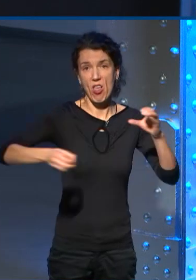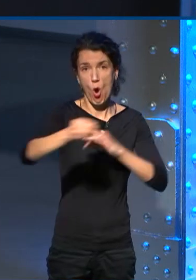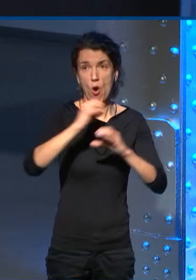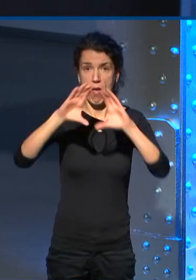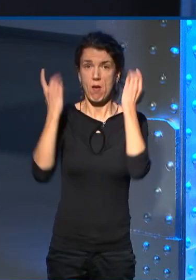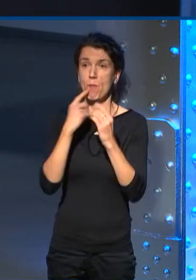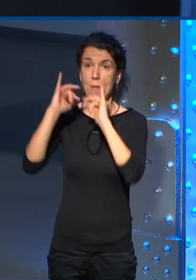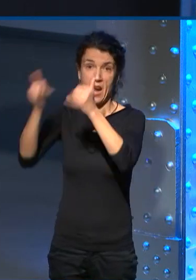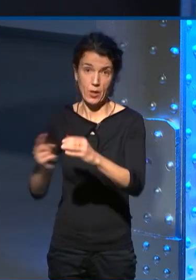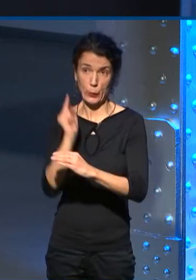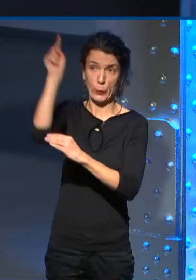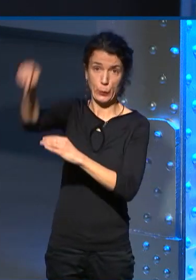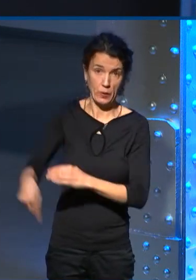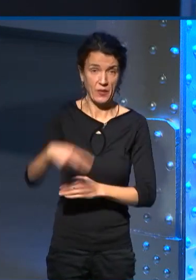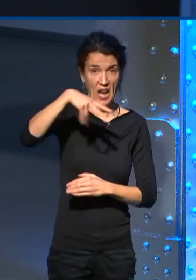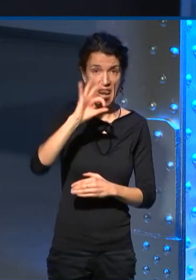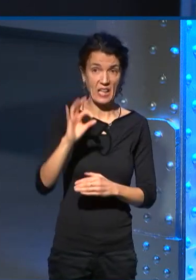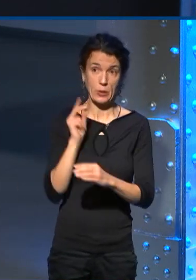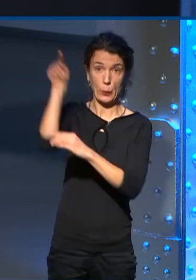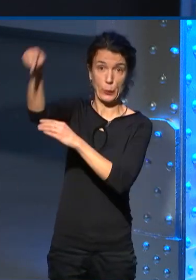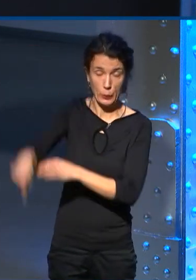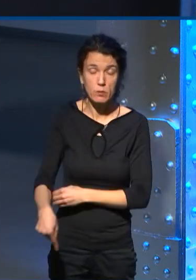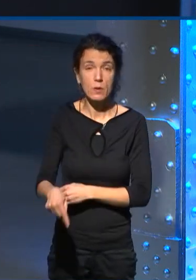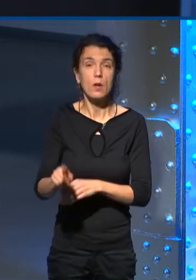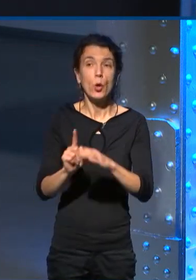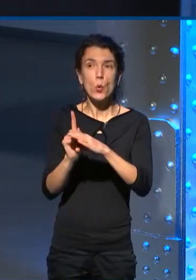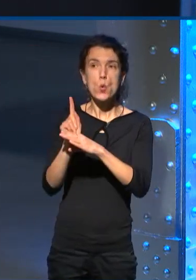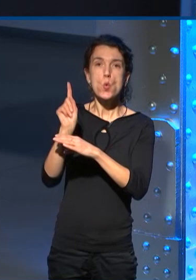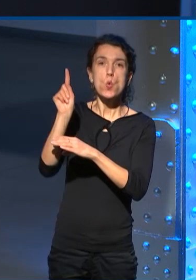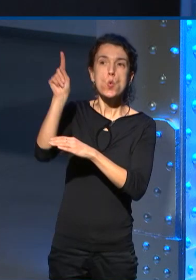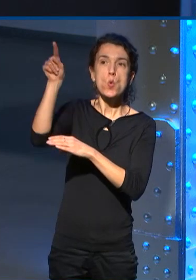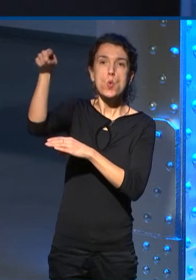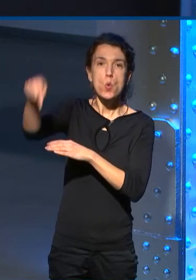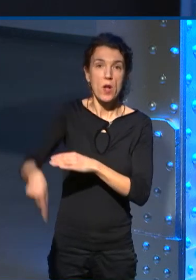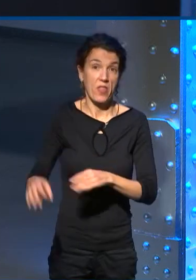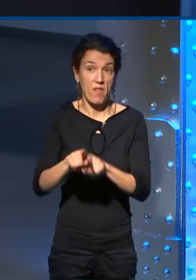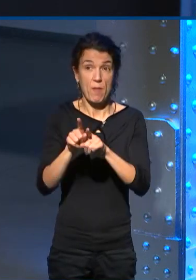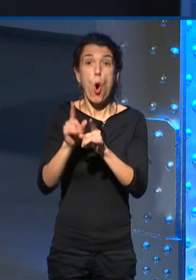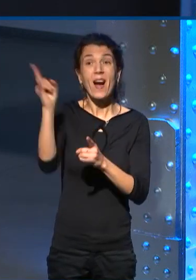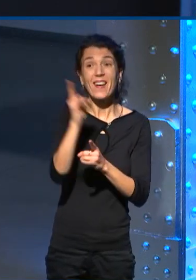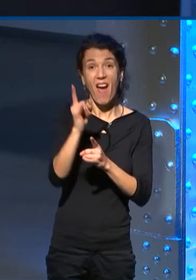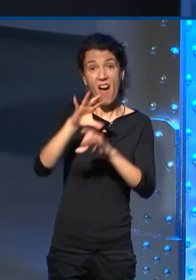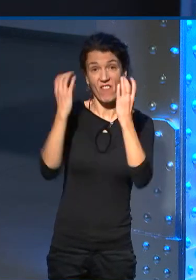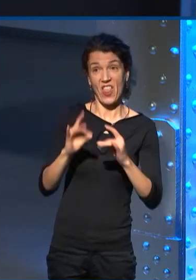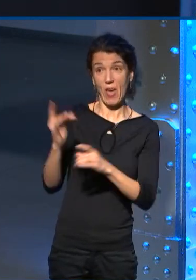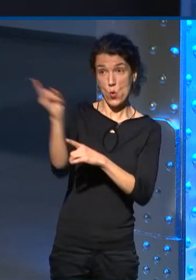Mars Global Surveyor de la NASA. Lanzamos un cohete, tenemos que despegar y salir de la gravedad terrestre que nos atrae, lo cual requiere un empujón